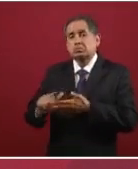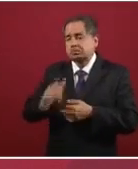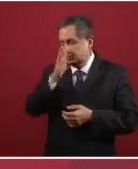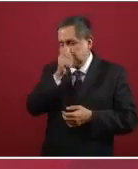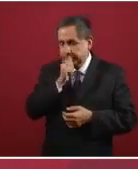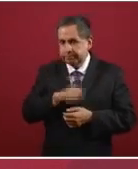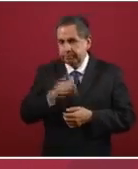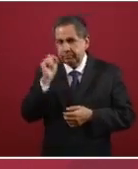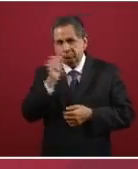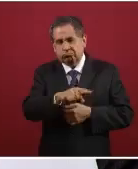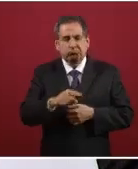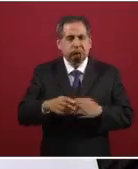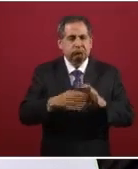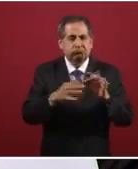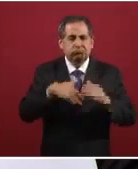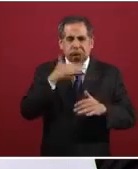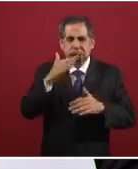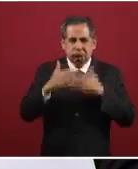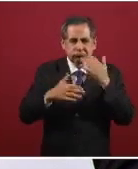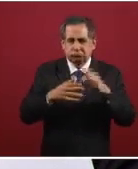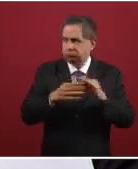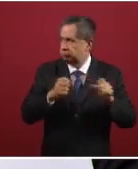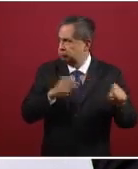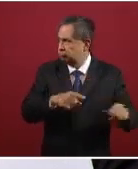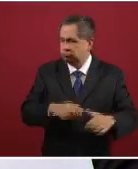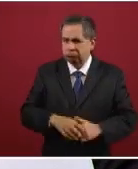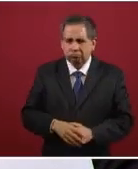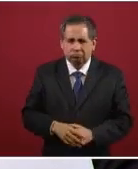todo el agua de los océanos.